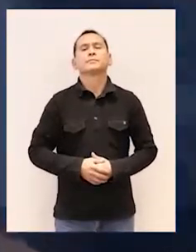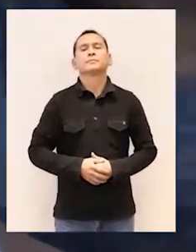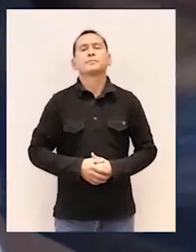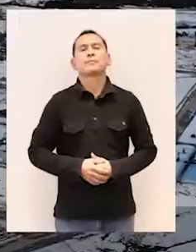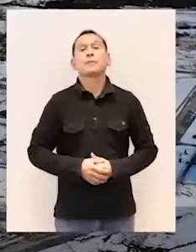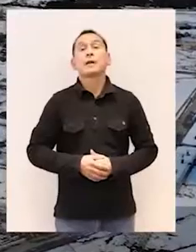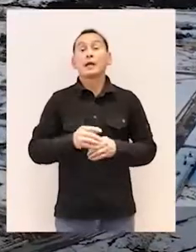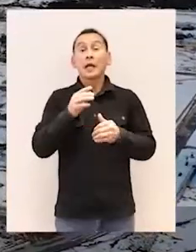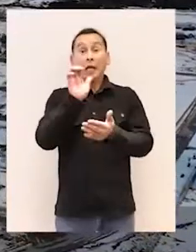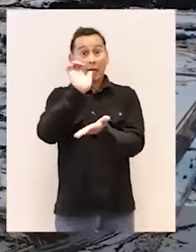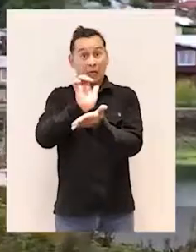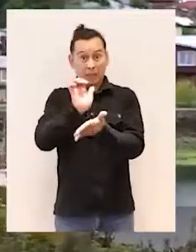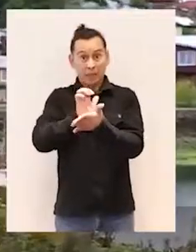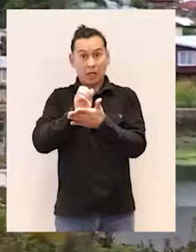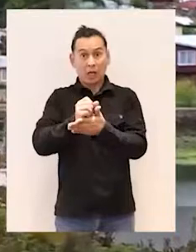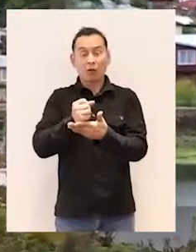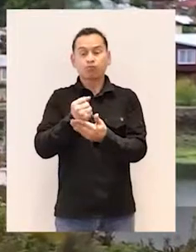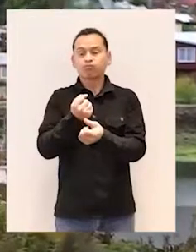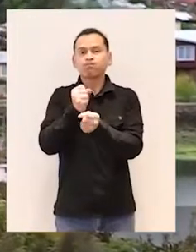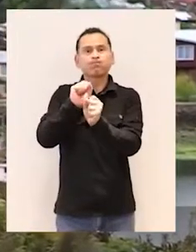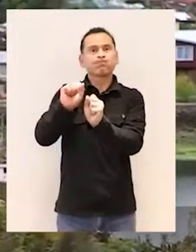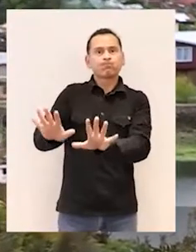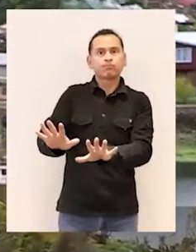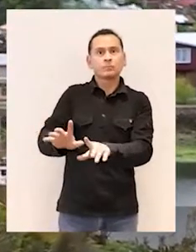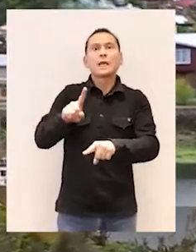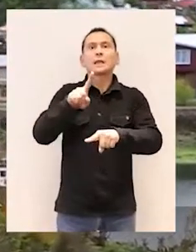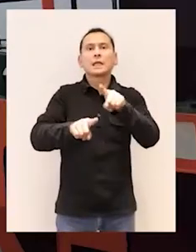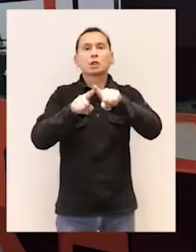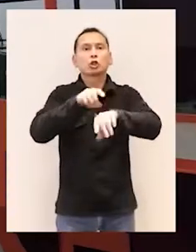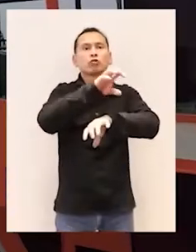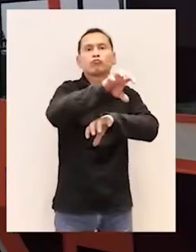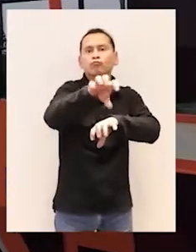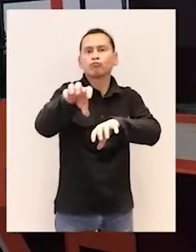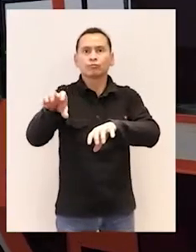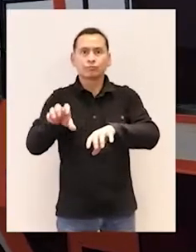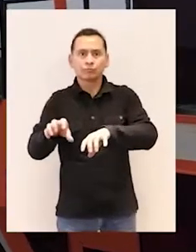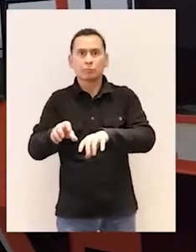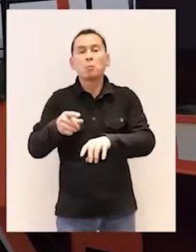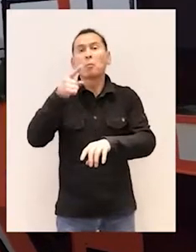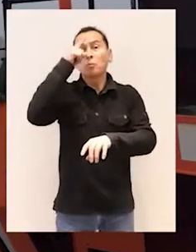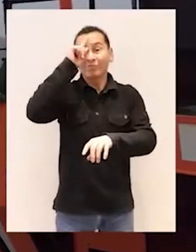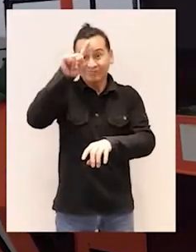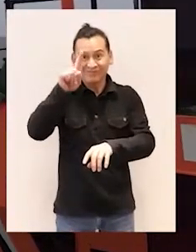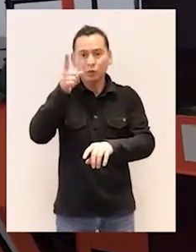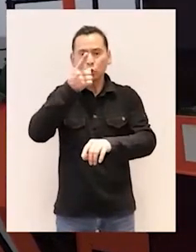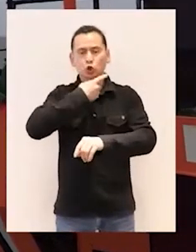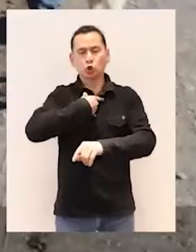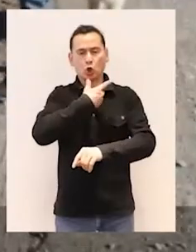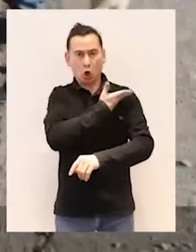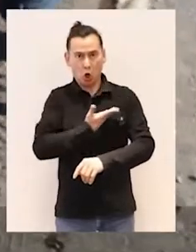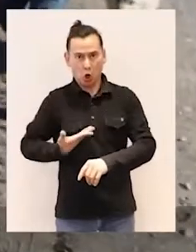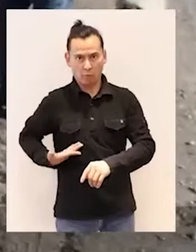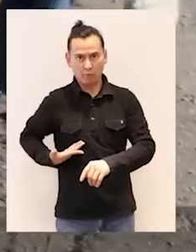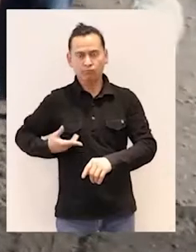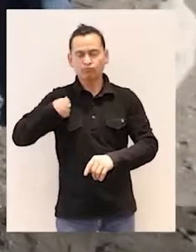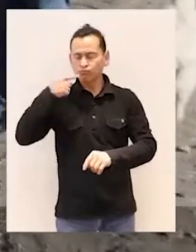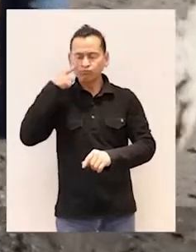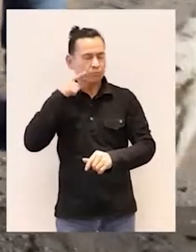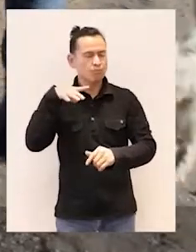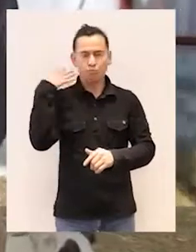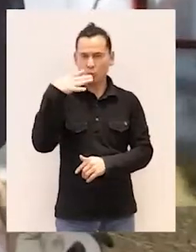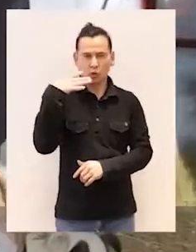tierra. El Estado ha abandonado sus territorios más lejanos y es por eso que la gestión regional se vuelve